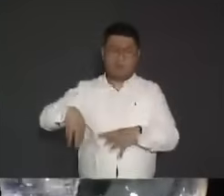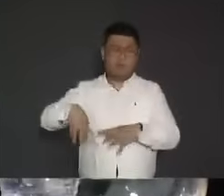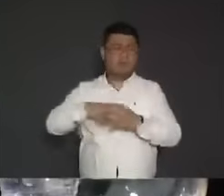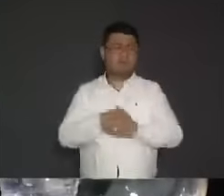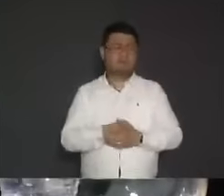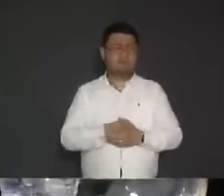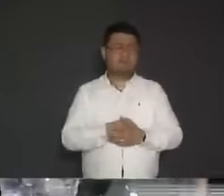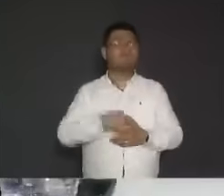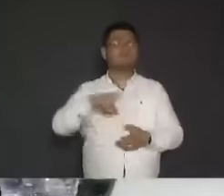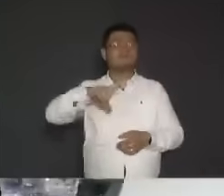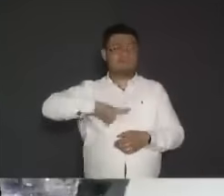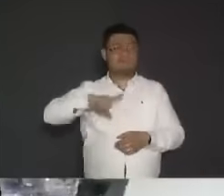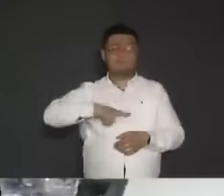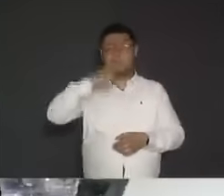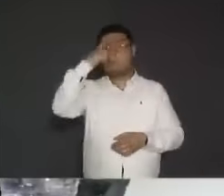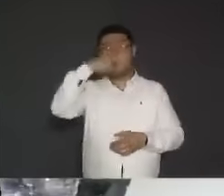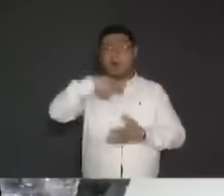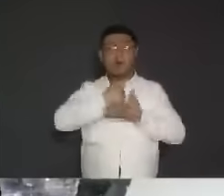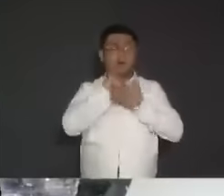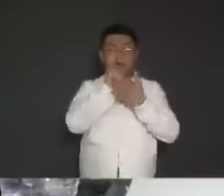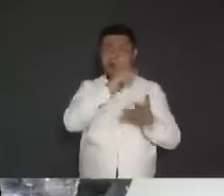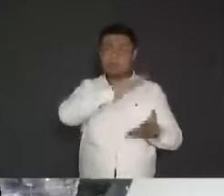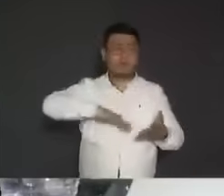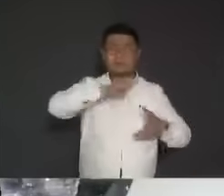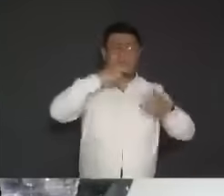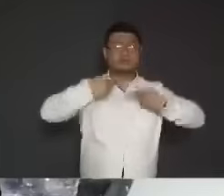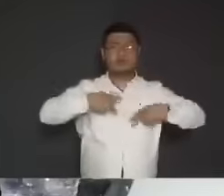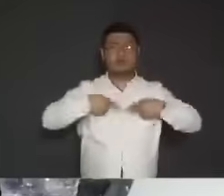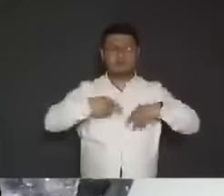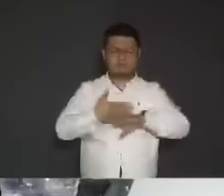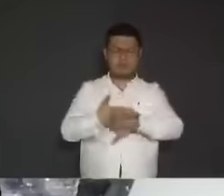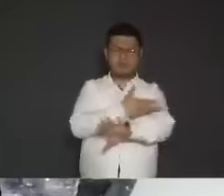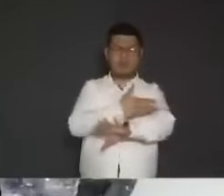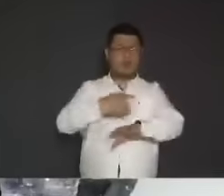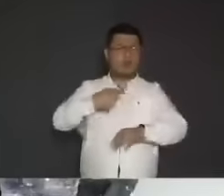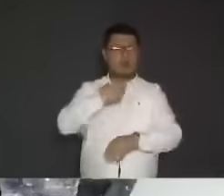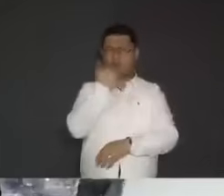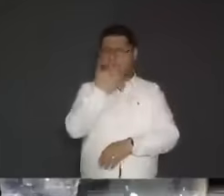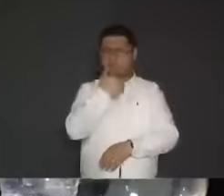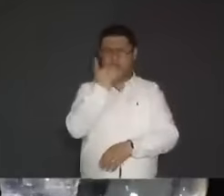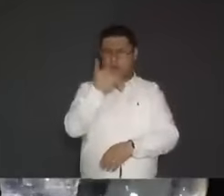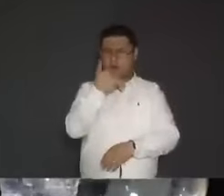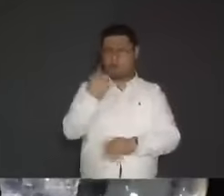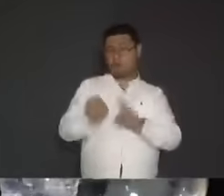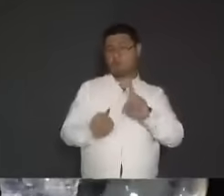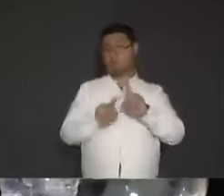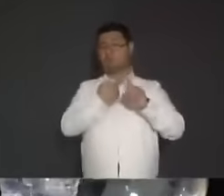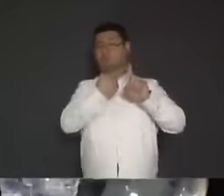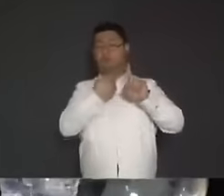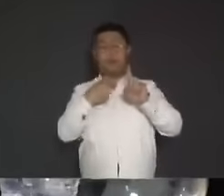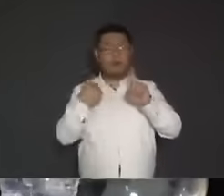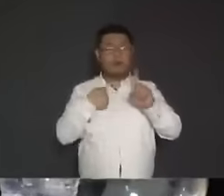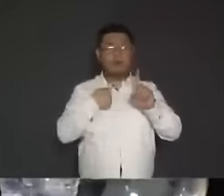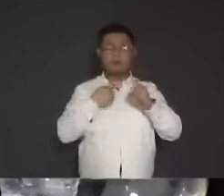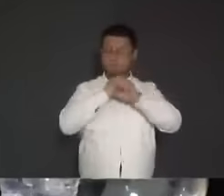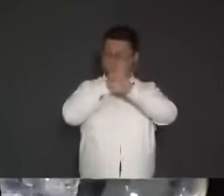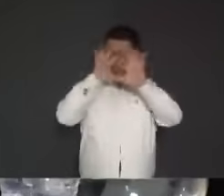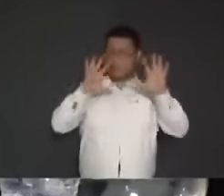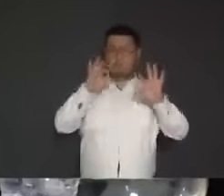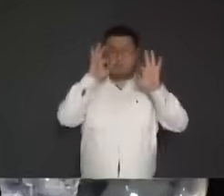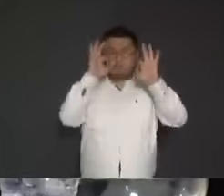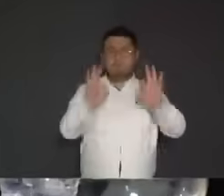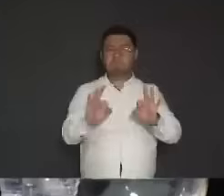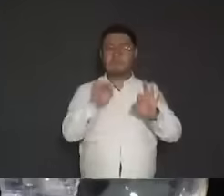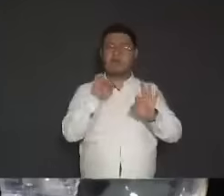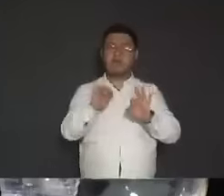El gobierno es para servir al pueblo sin corrupción, sin nepotismo, con austeridad, transparencia y